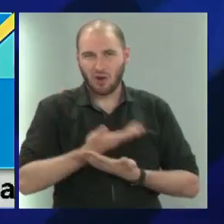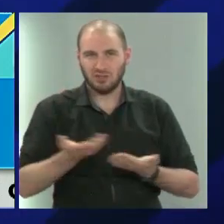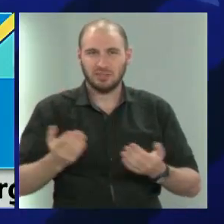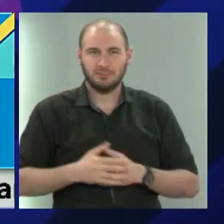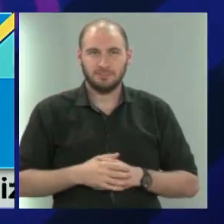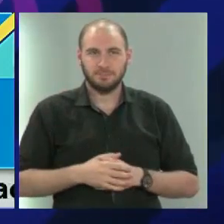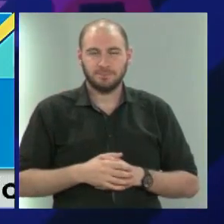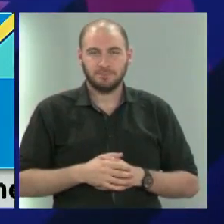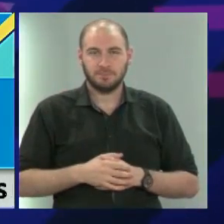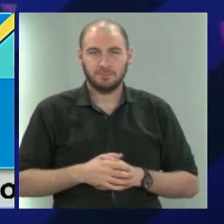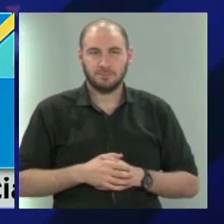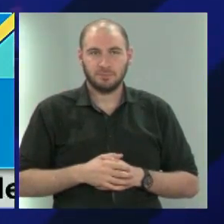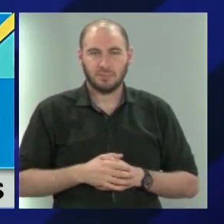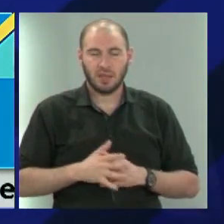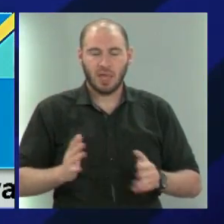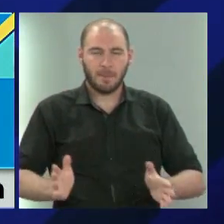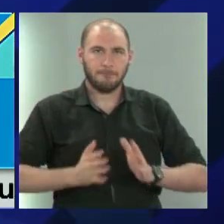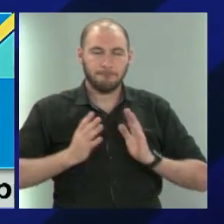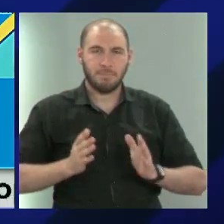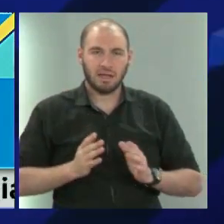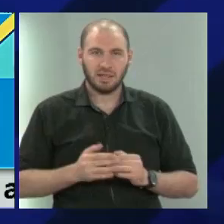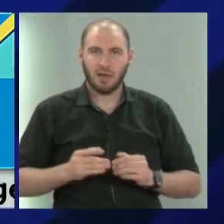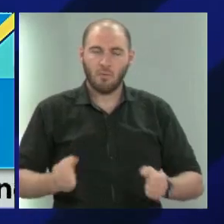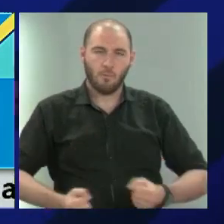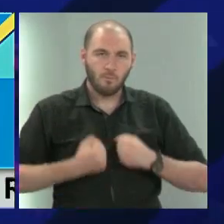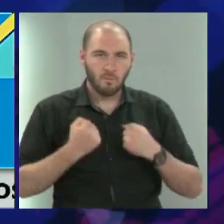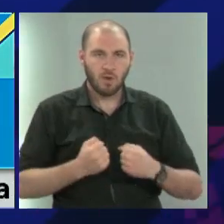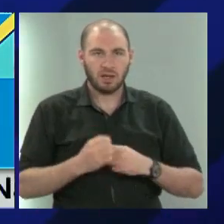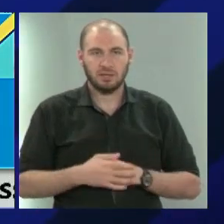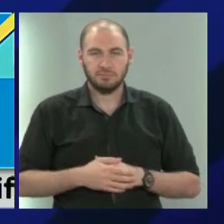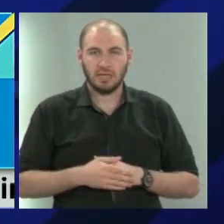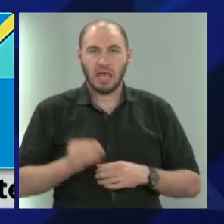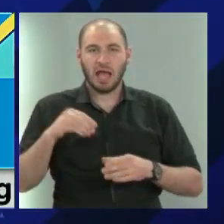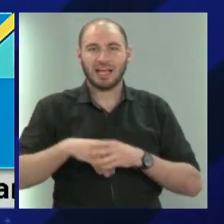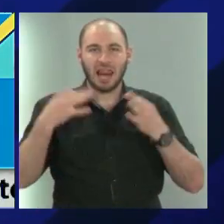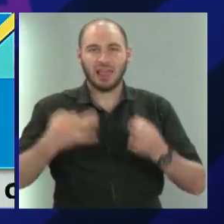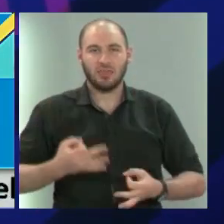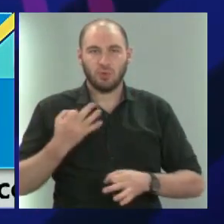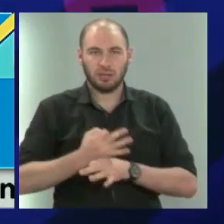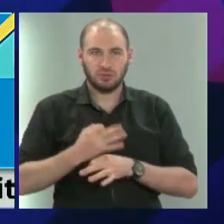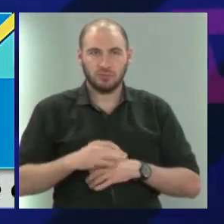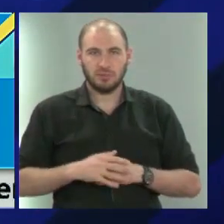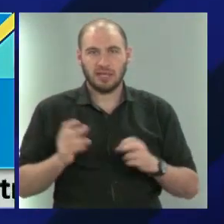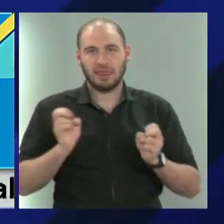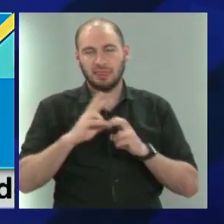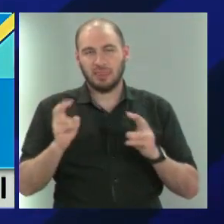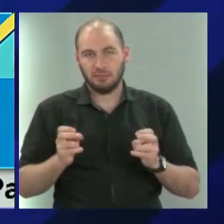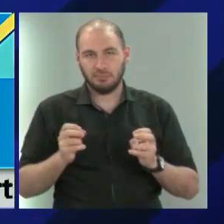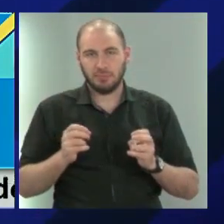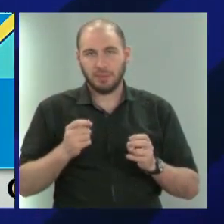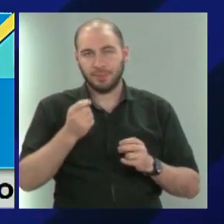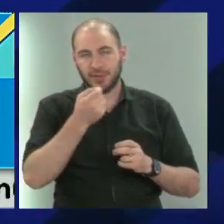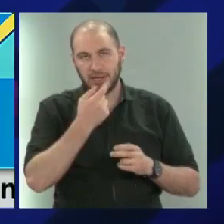que impactan de manera muy potente en la calidad educativa, ¿no? Que tienen que ver